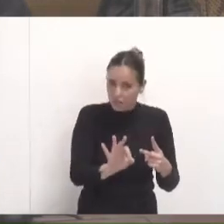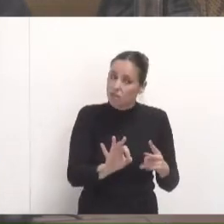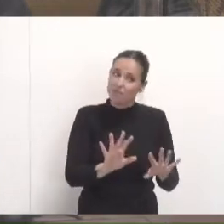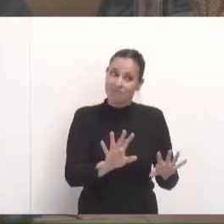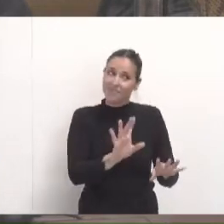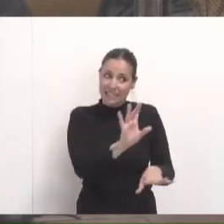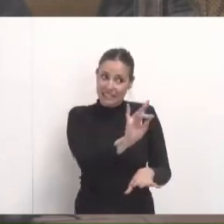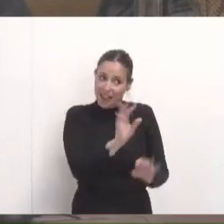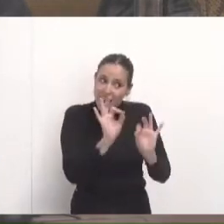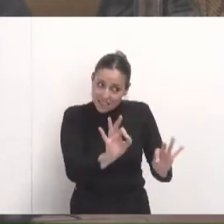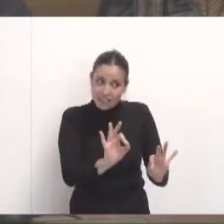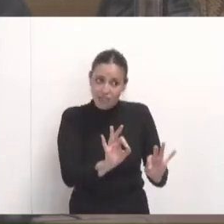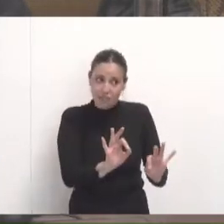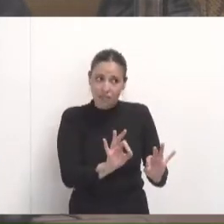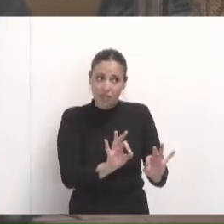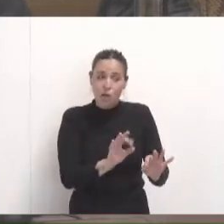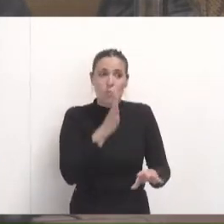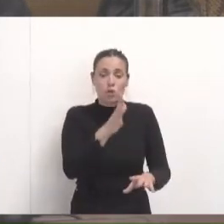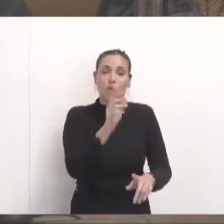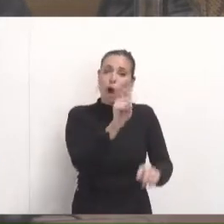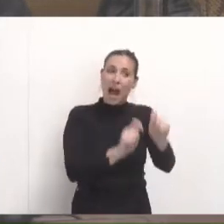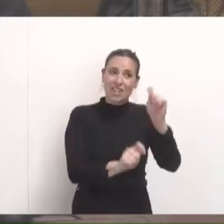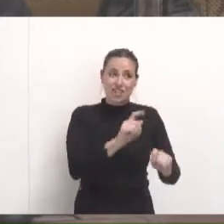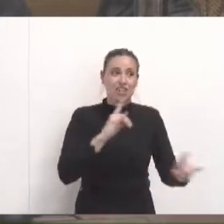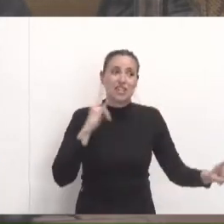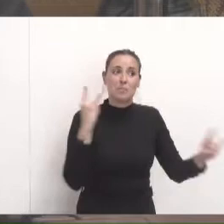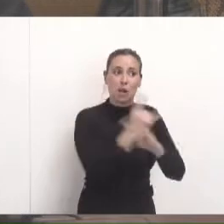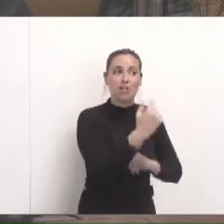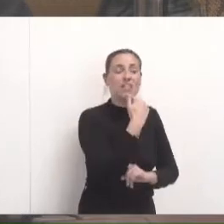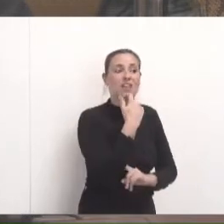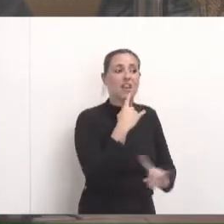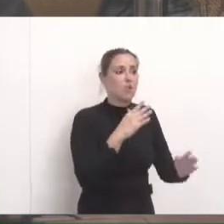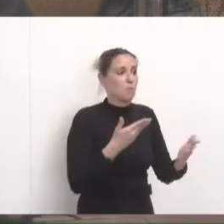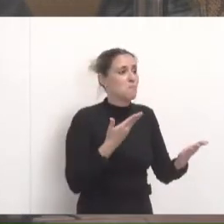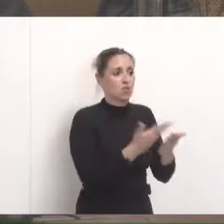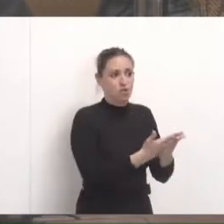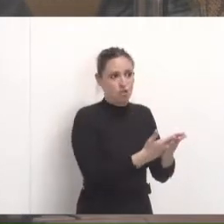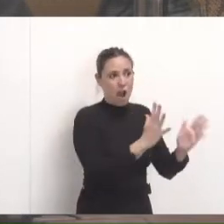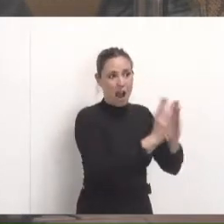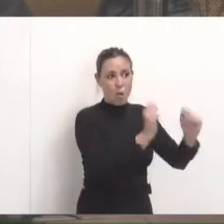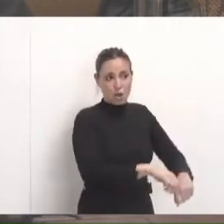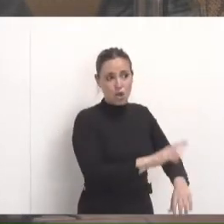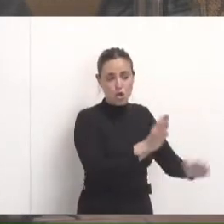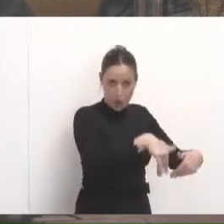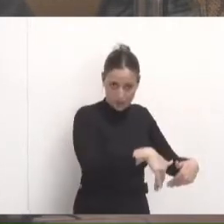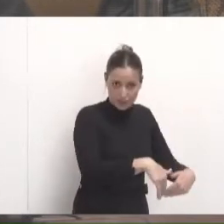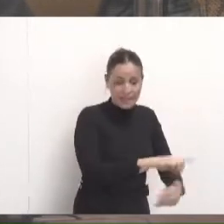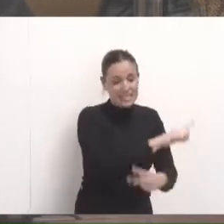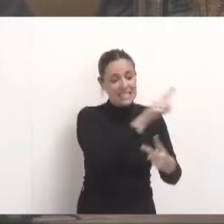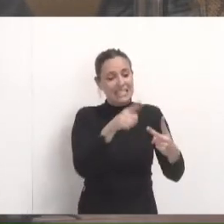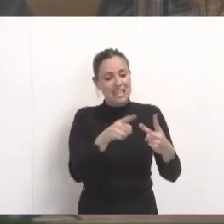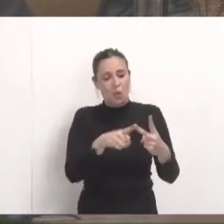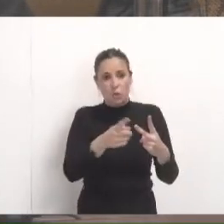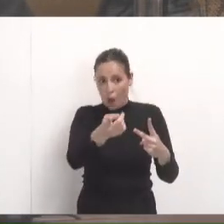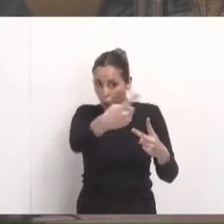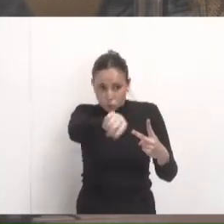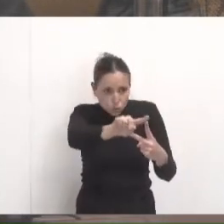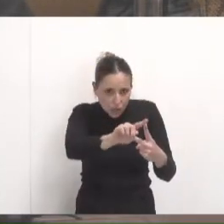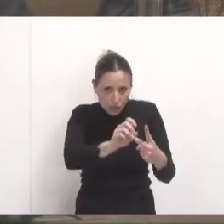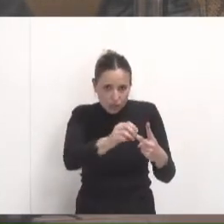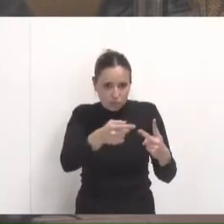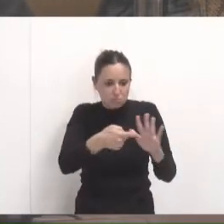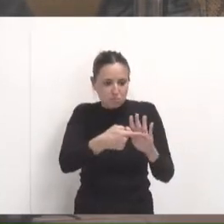así. Las asociaciones la llamaron y le dijeron que no estaban de acuerdo con su moción. La segunda vez la retiran ustedes porque